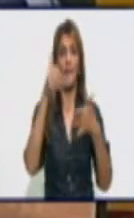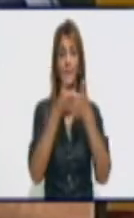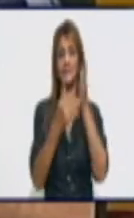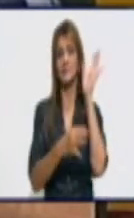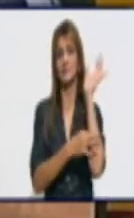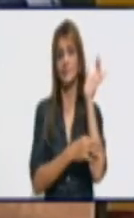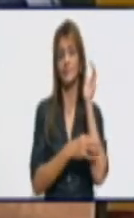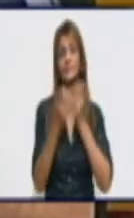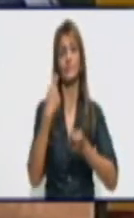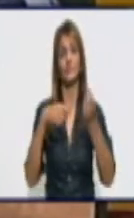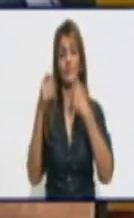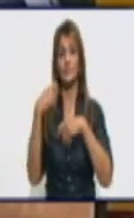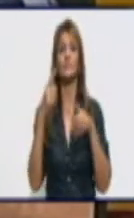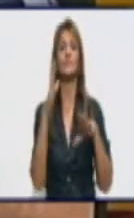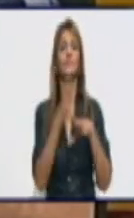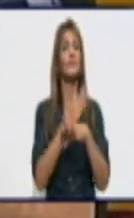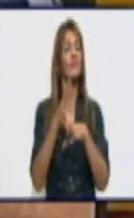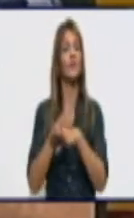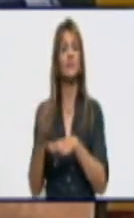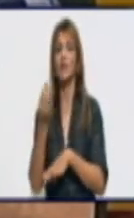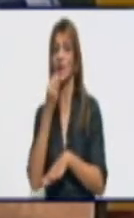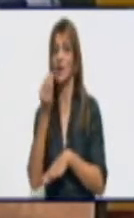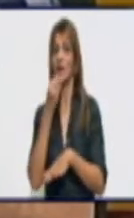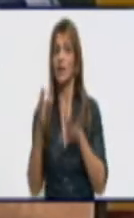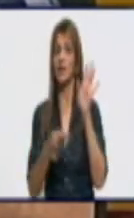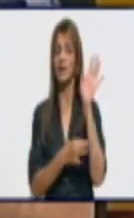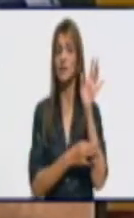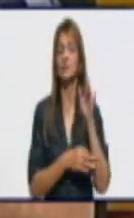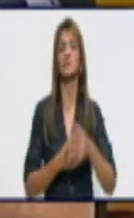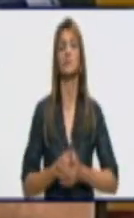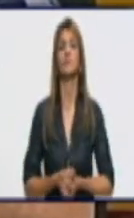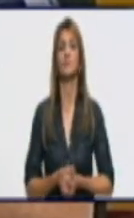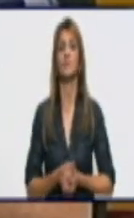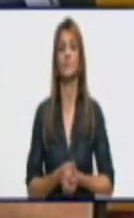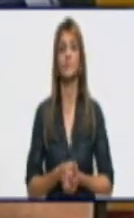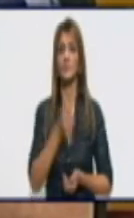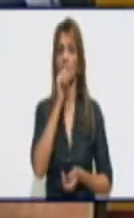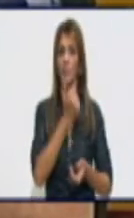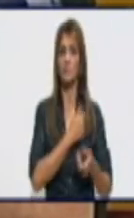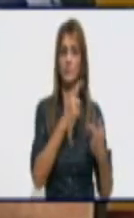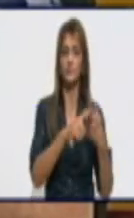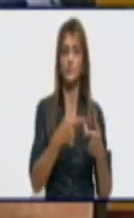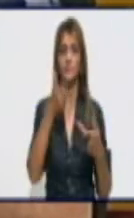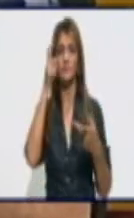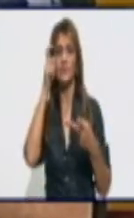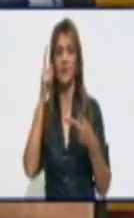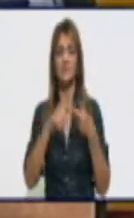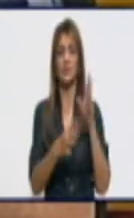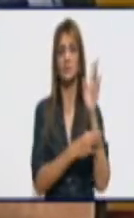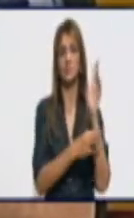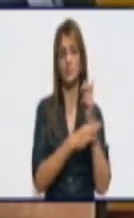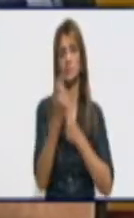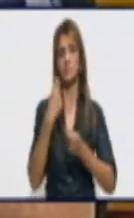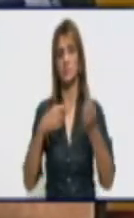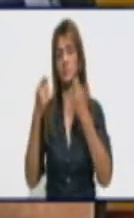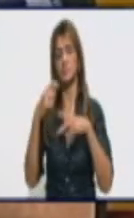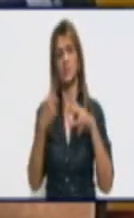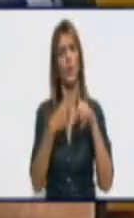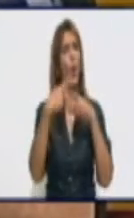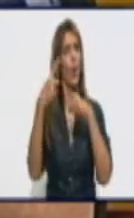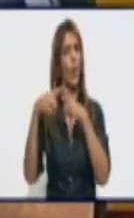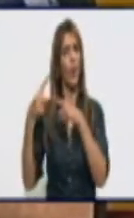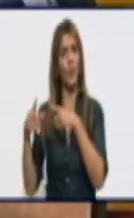de 20 surtidos derivados de los frescos de res y de cerdo previamente empacados y congelados, y 4 surtidos de la producción industrial.